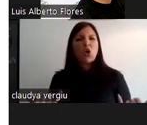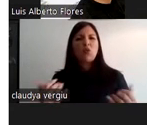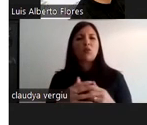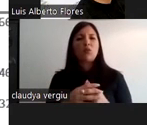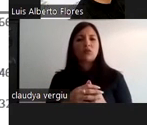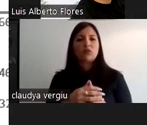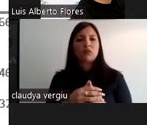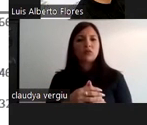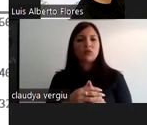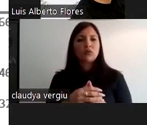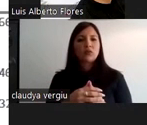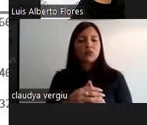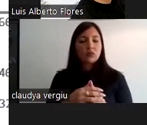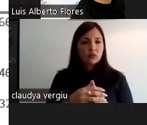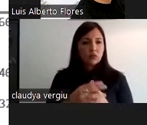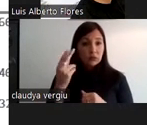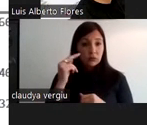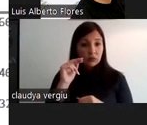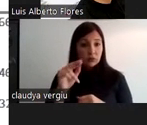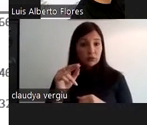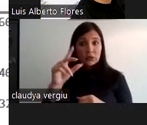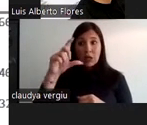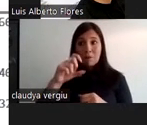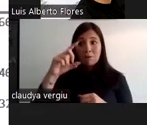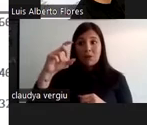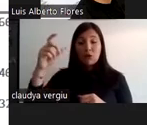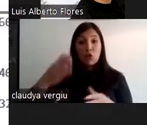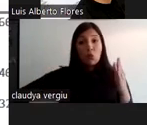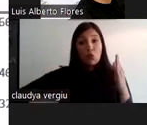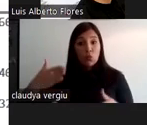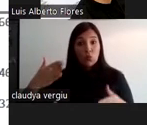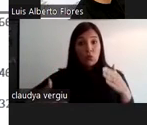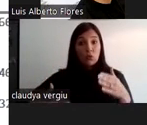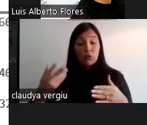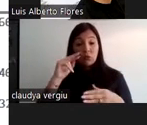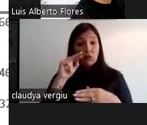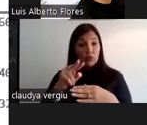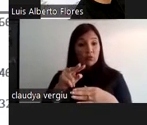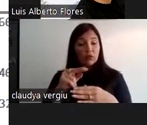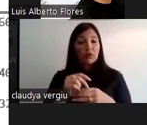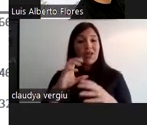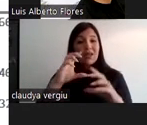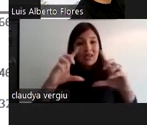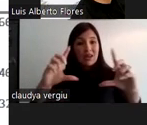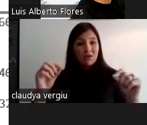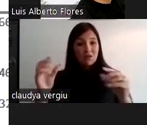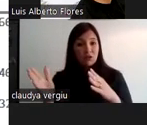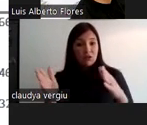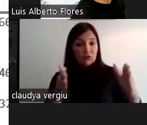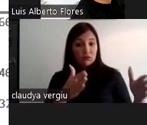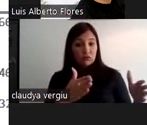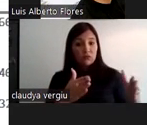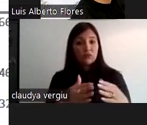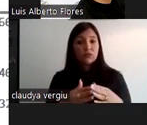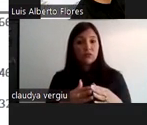de y para la medición de Julio como podemos ver en el gráfico de la izquierda en la primer